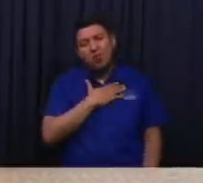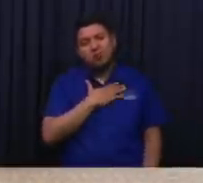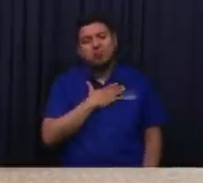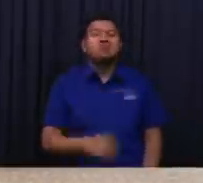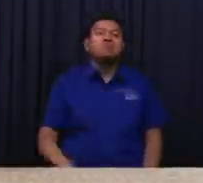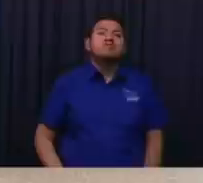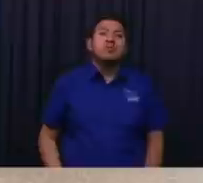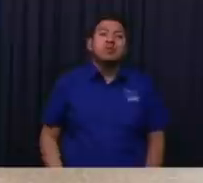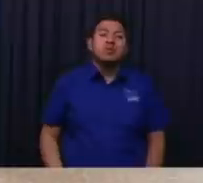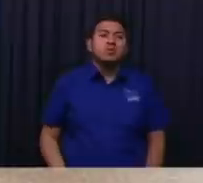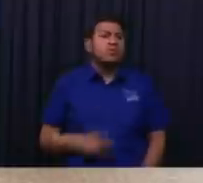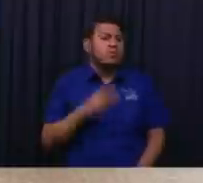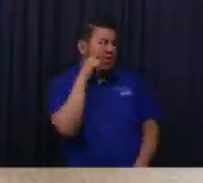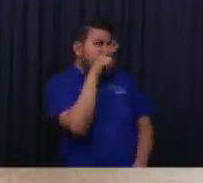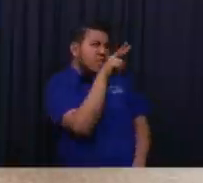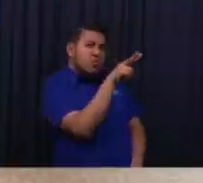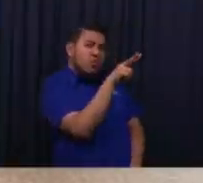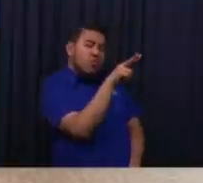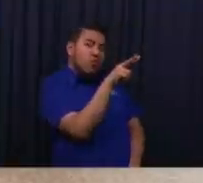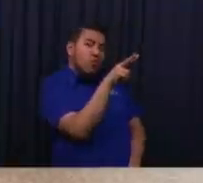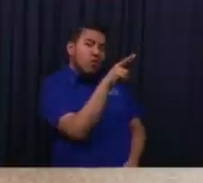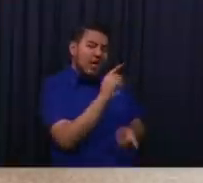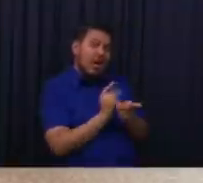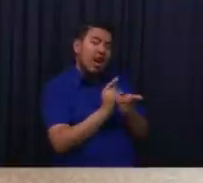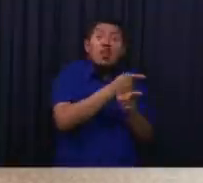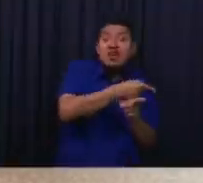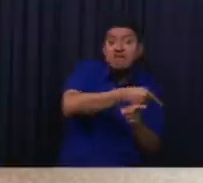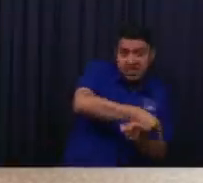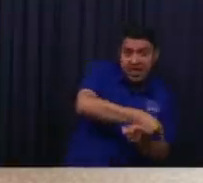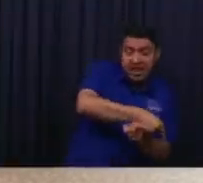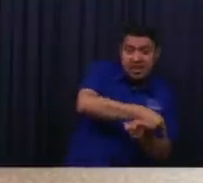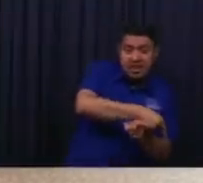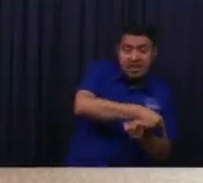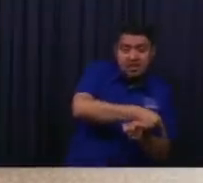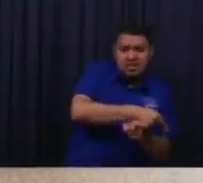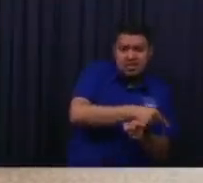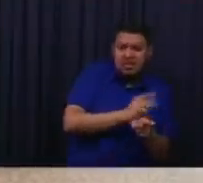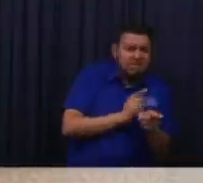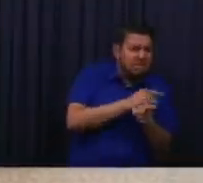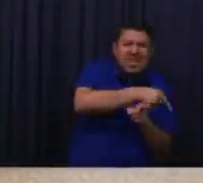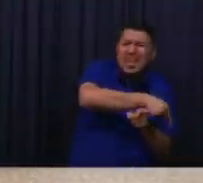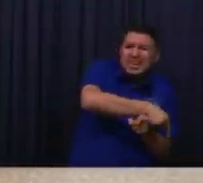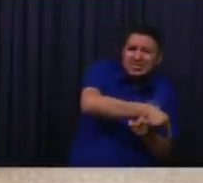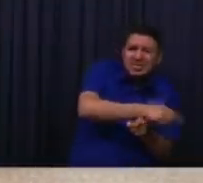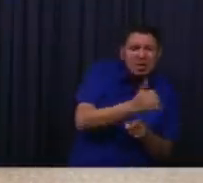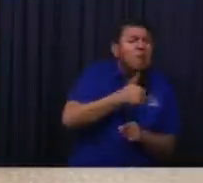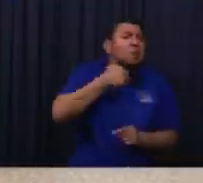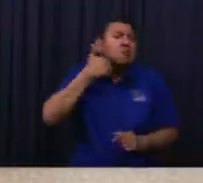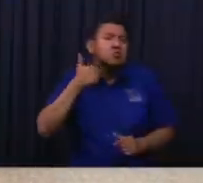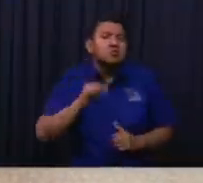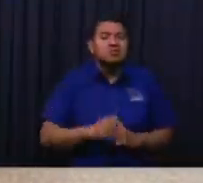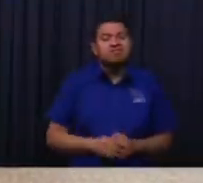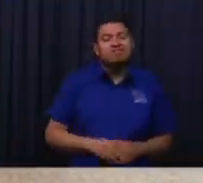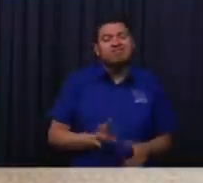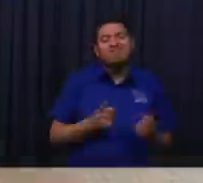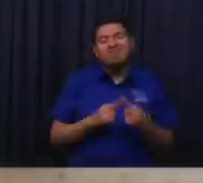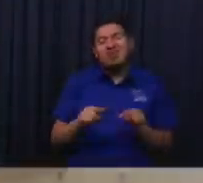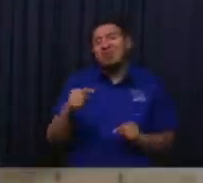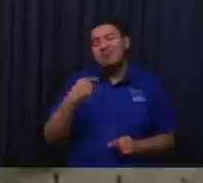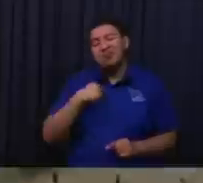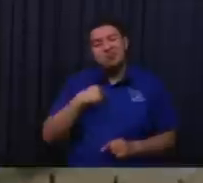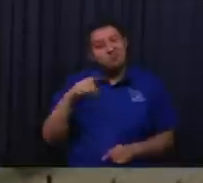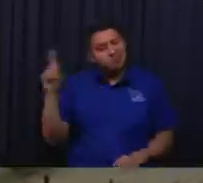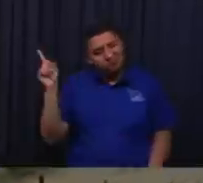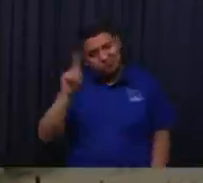todos los demás y no me fijé en los míos. Cuidé todo lo que me dijeron que cuidara, pero lo mío lo